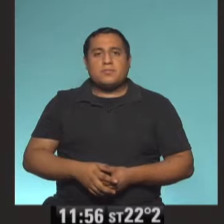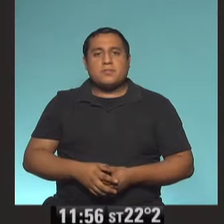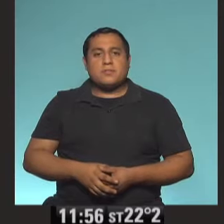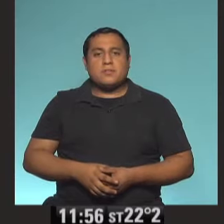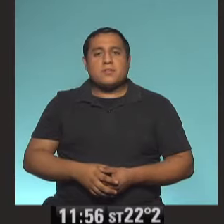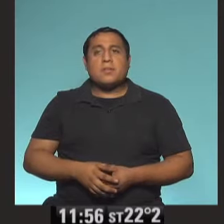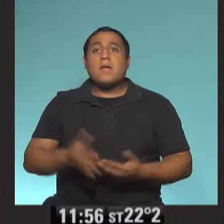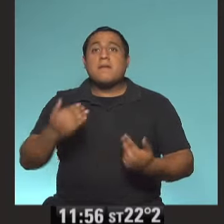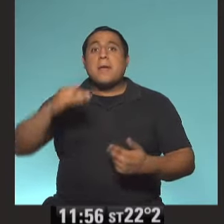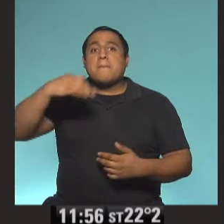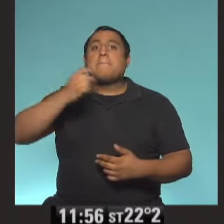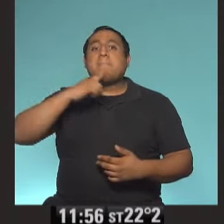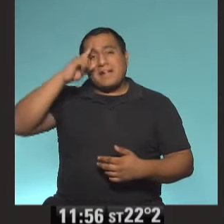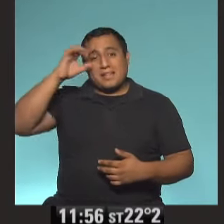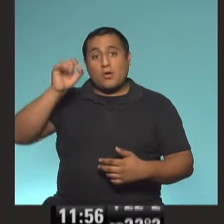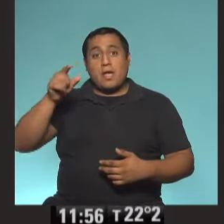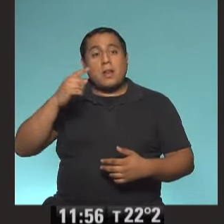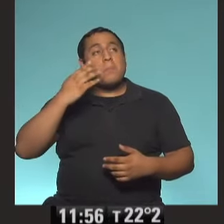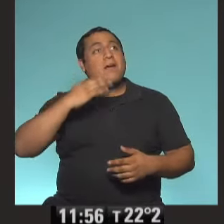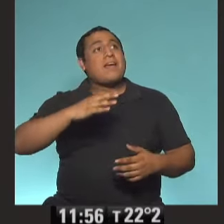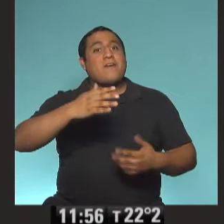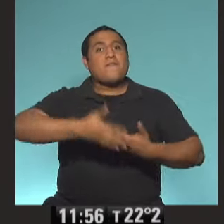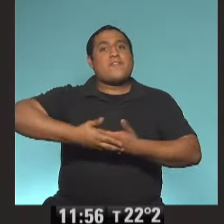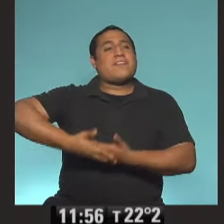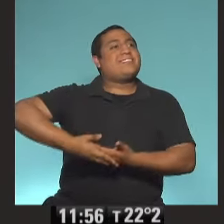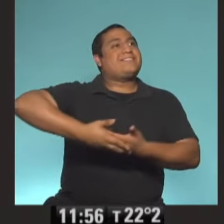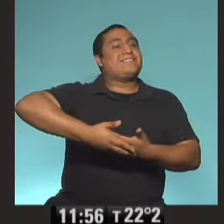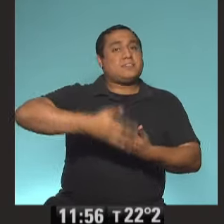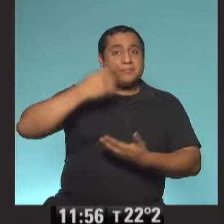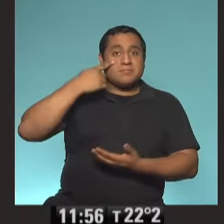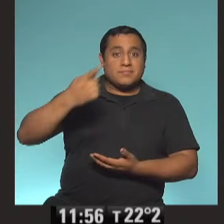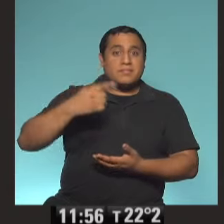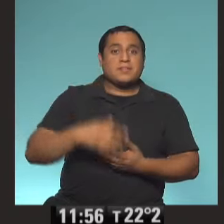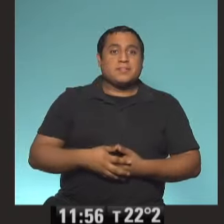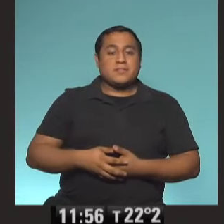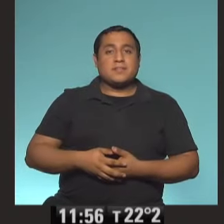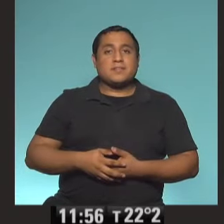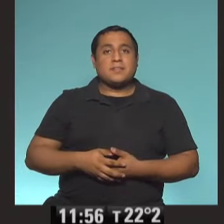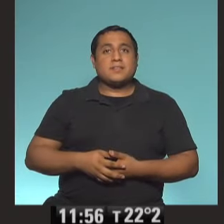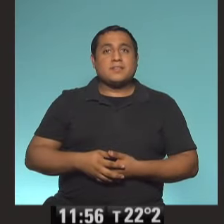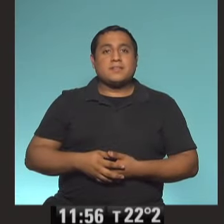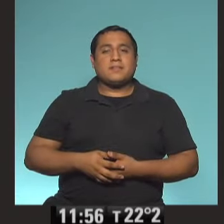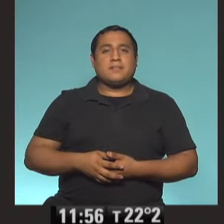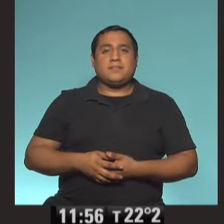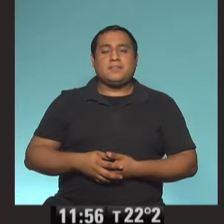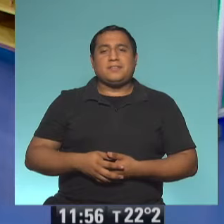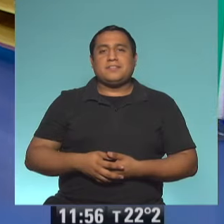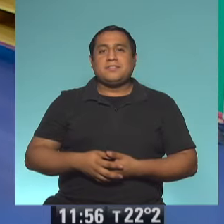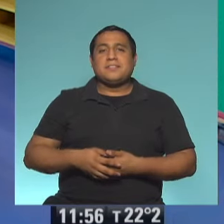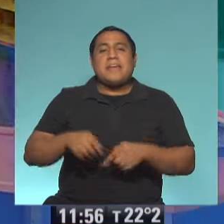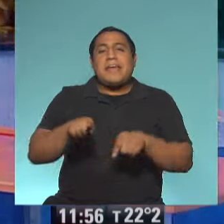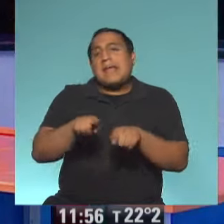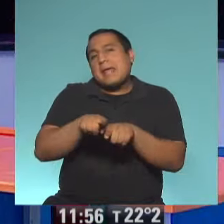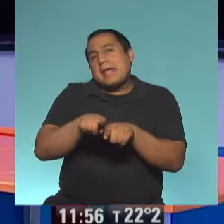¿Alguien? Sí. Ah, Mateo, me parece que nos está mostrando un bebito, una bebita. Hermanite. Bueno, claro, un bebito, el